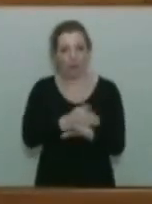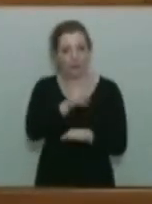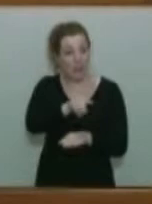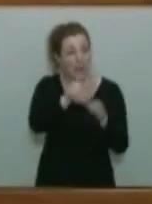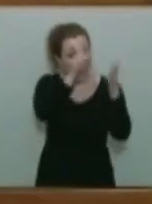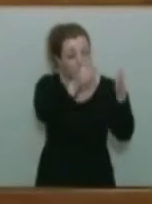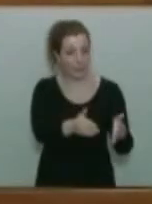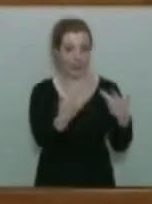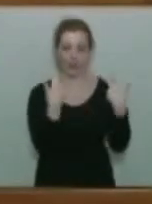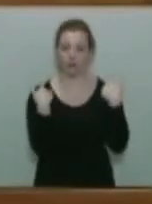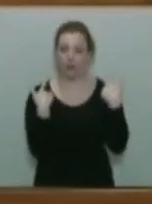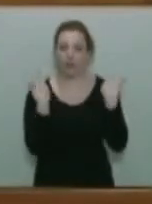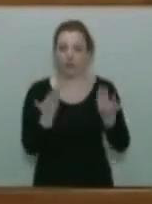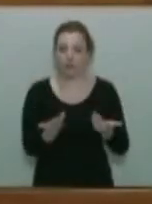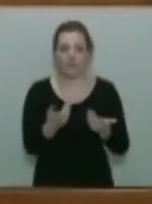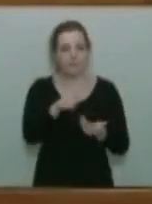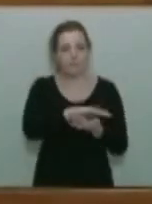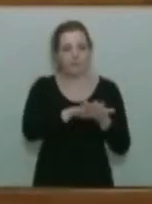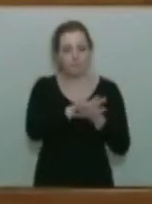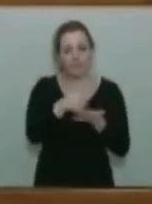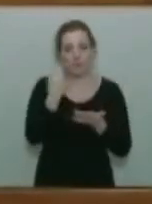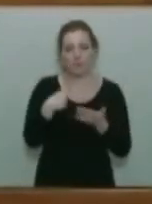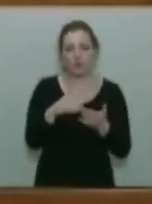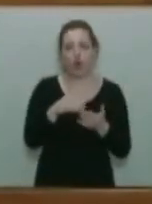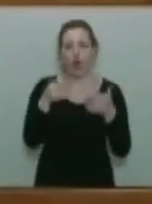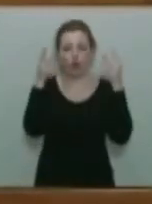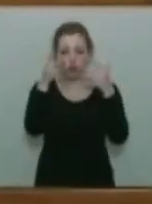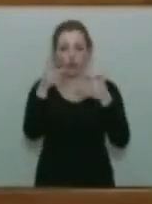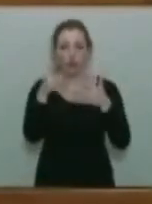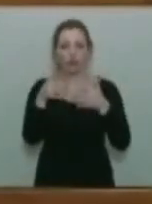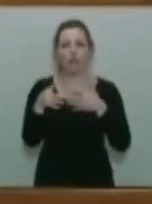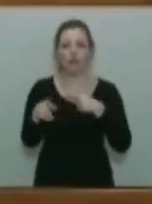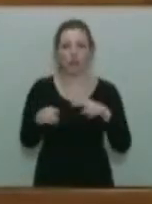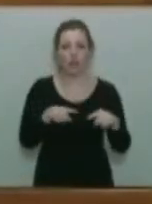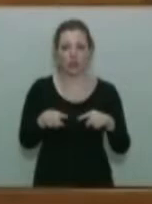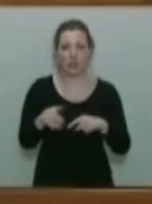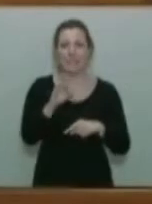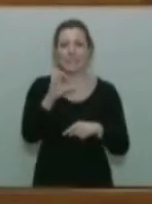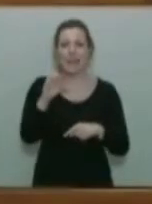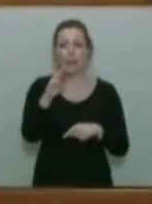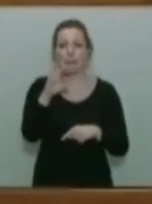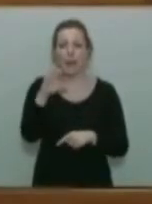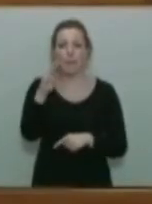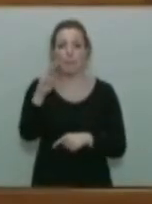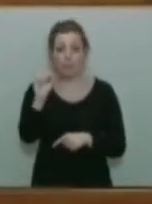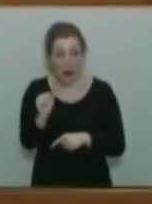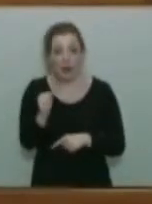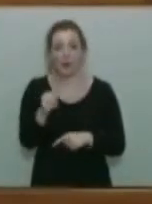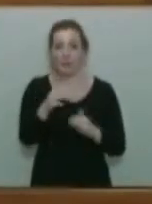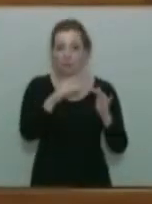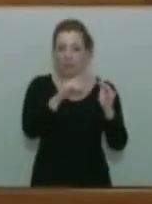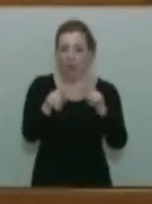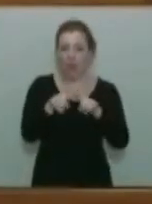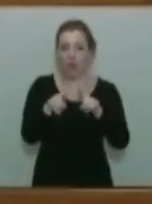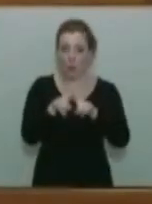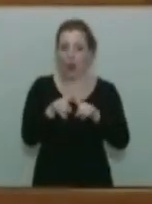En todo caso, habla del Consejo Rector del SEPEPA, que es el que parece que le ha puesto limitaciones. Hay una estructura burocrática y yo